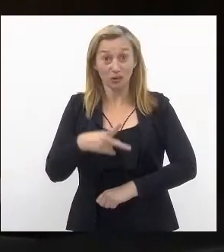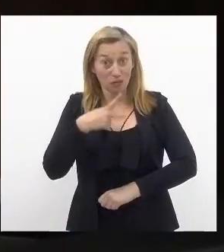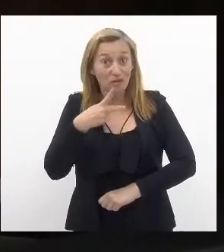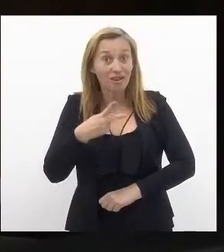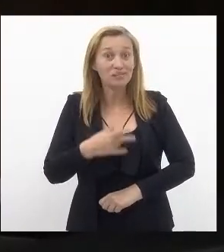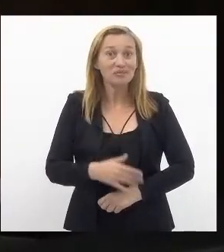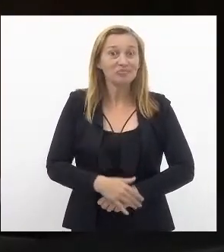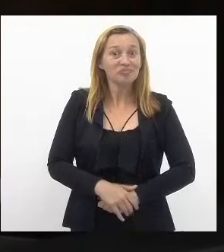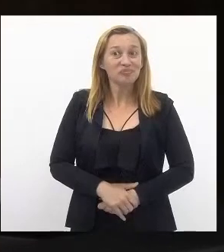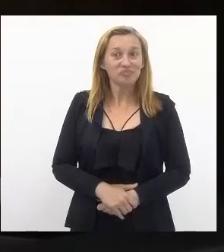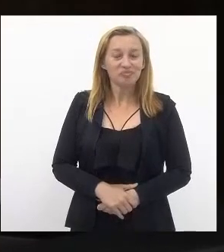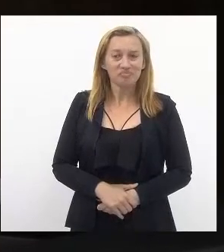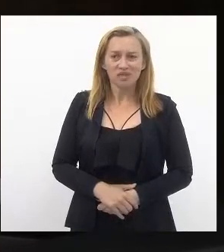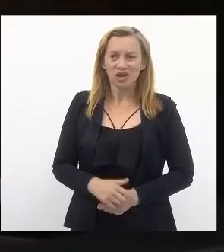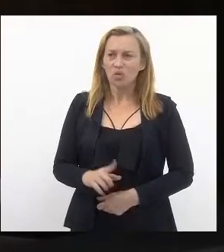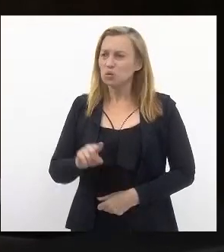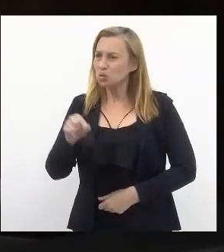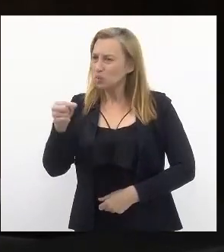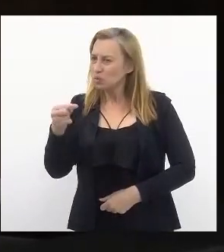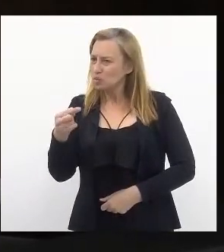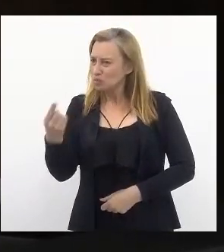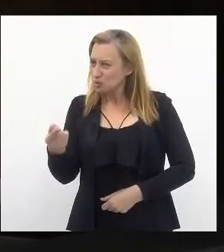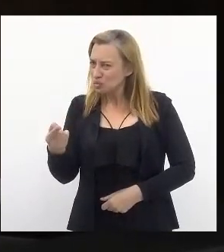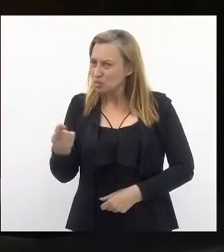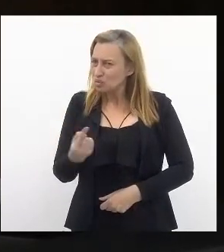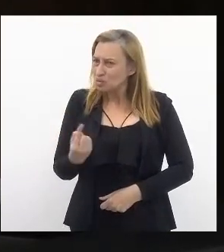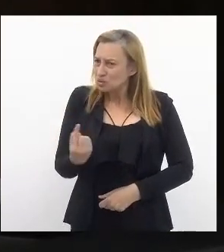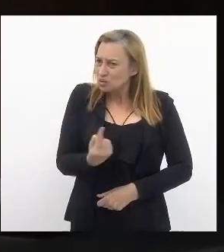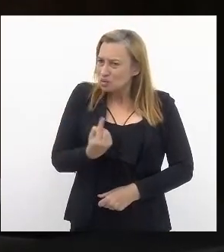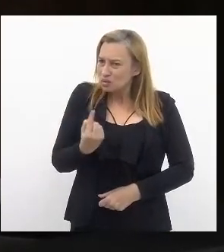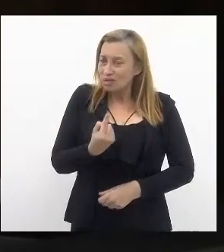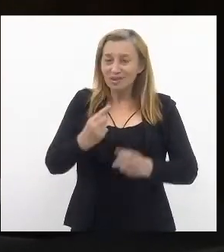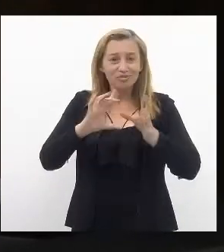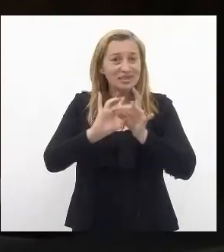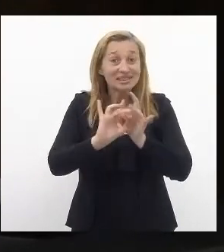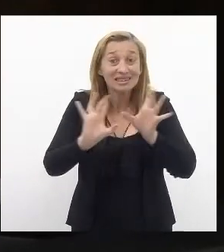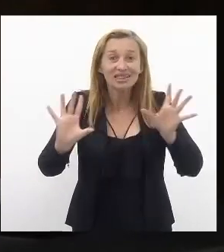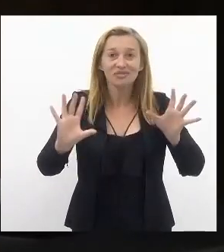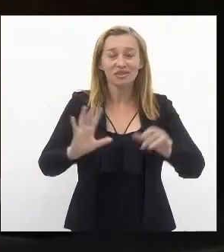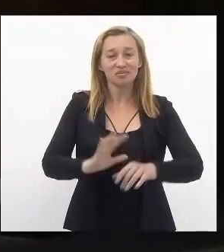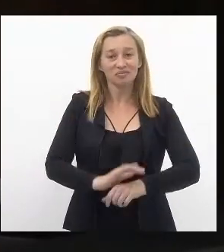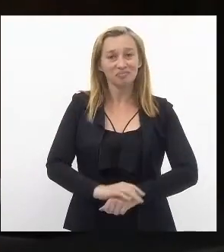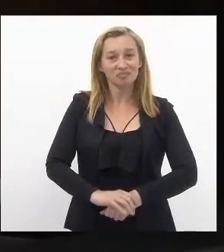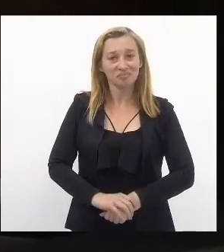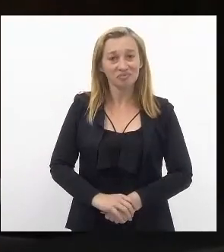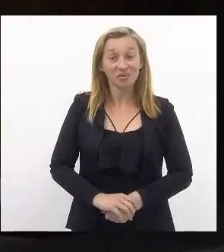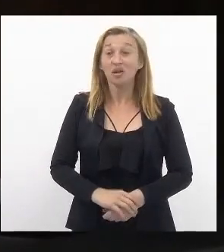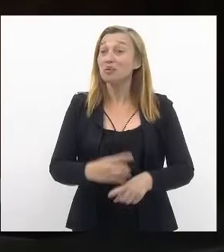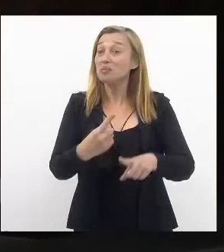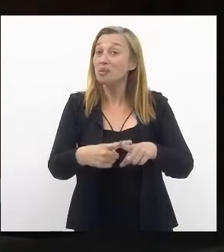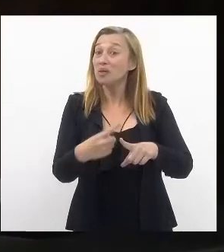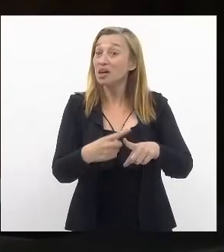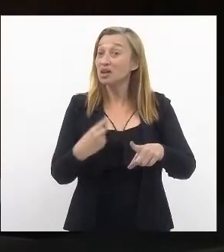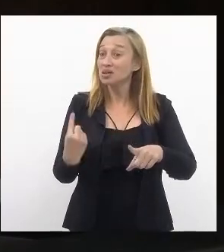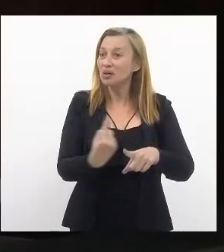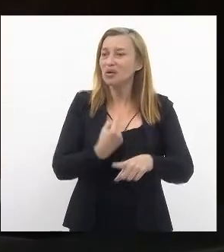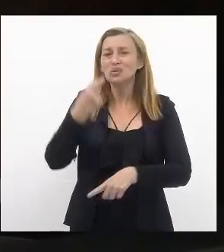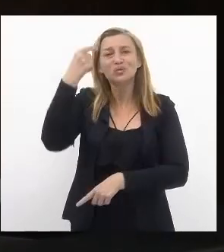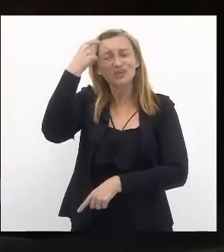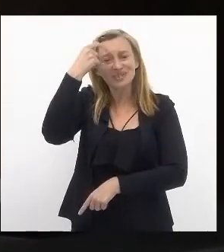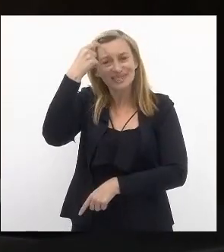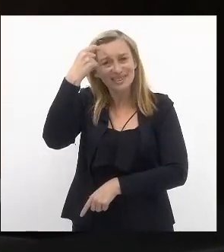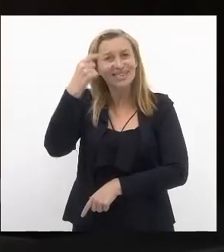dijo que nosotros no somos independientes, porque no somos